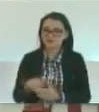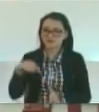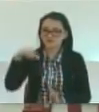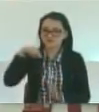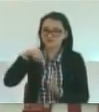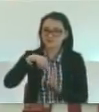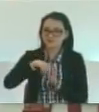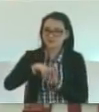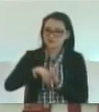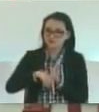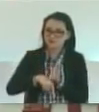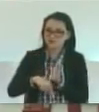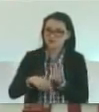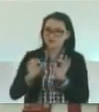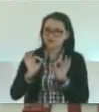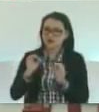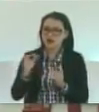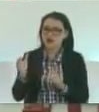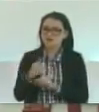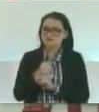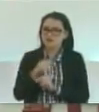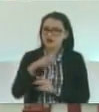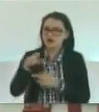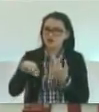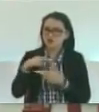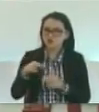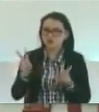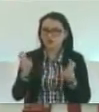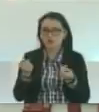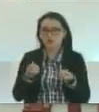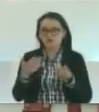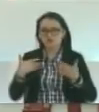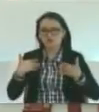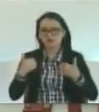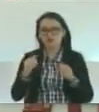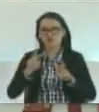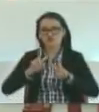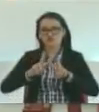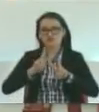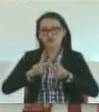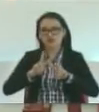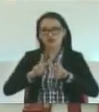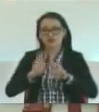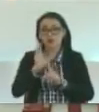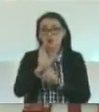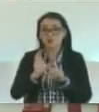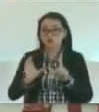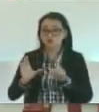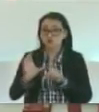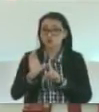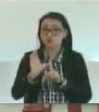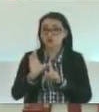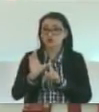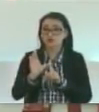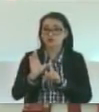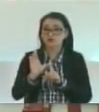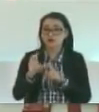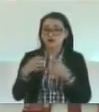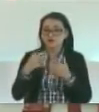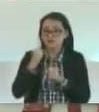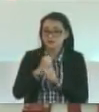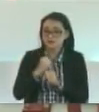profundizar los logros de la revolución en materia educativa, de salud, vivienda, cultura,